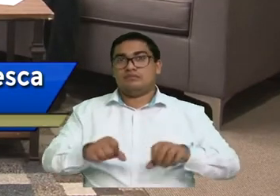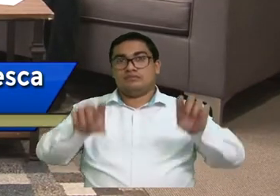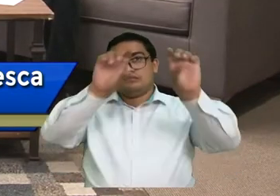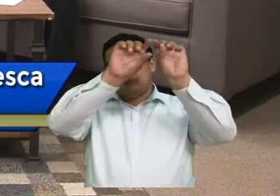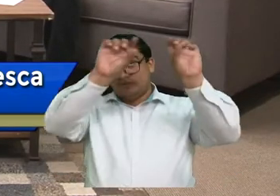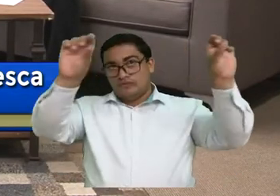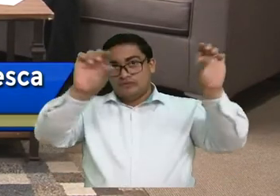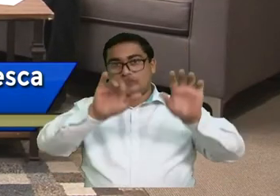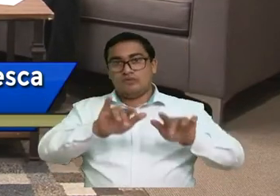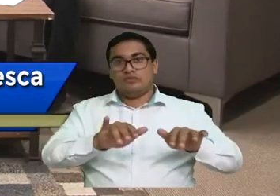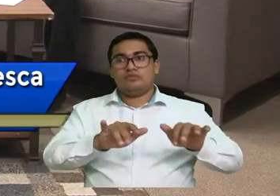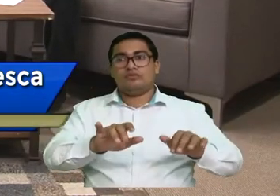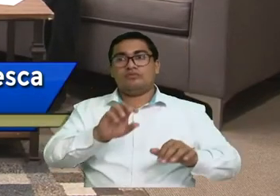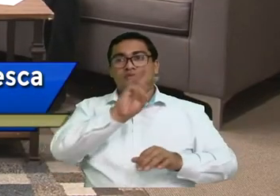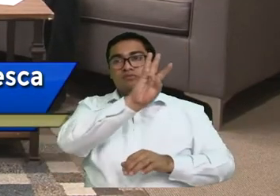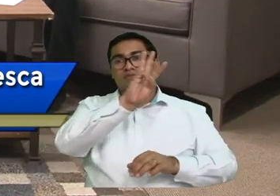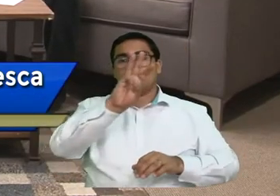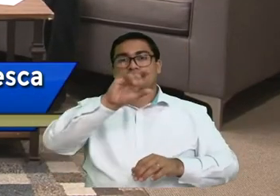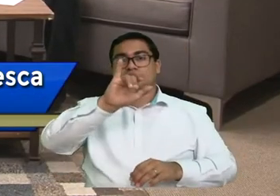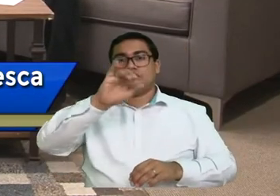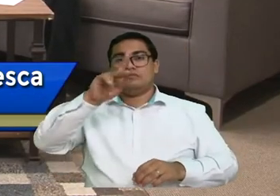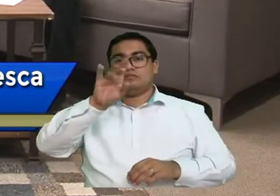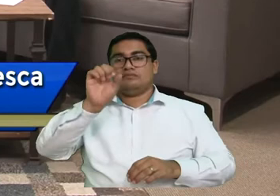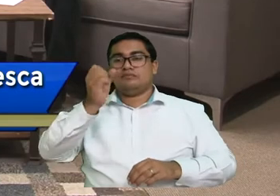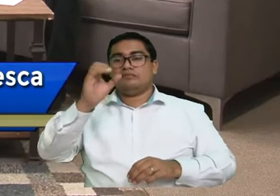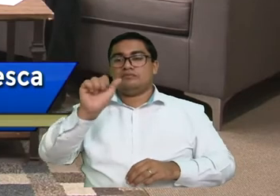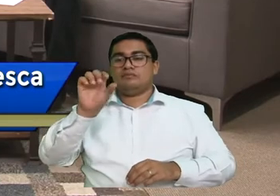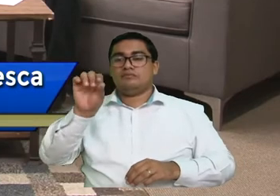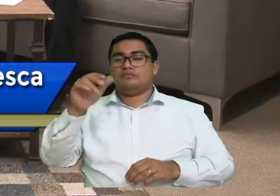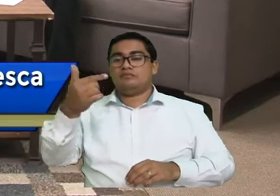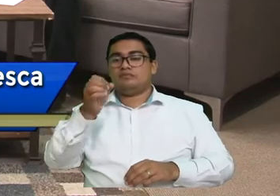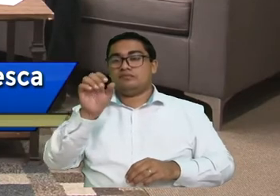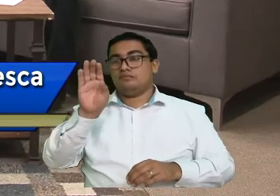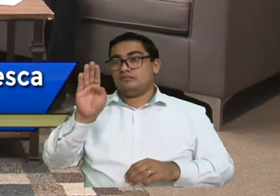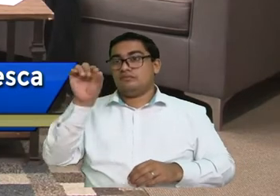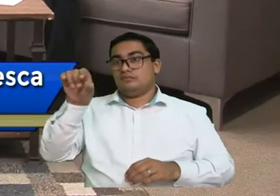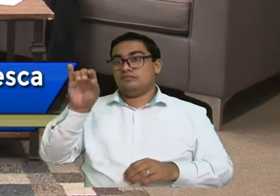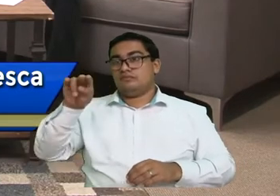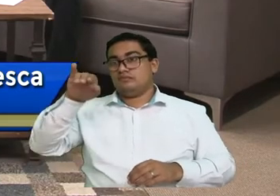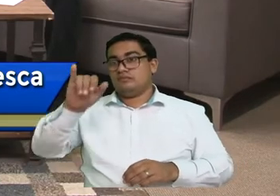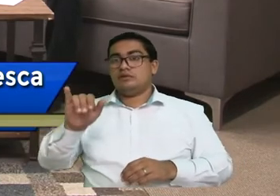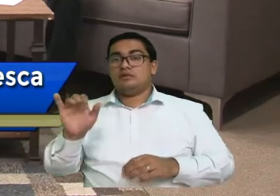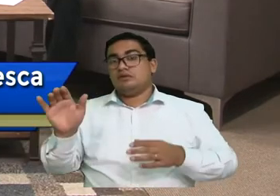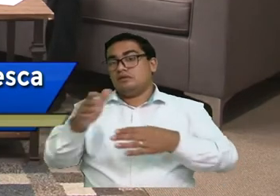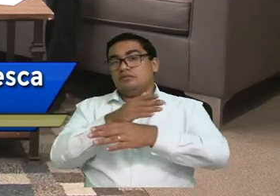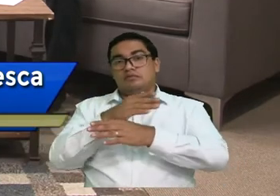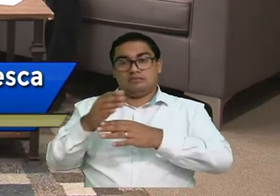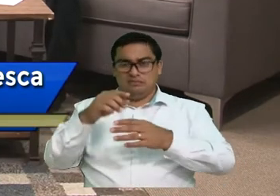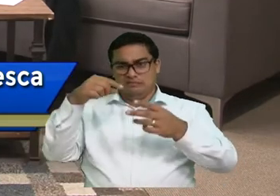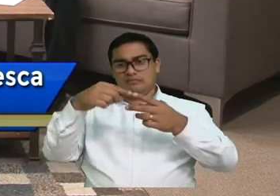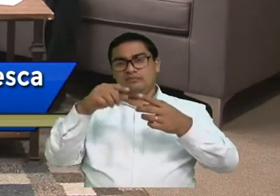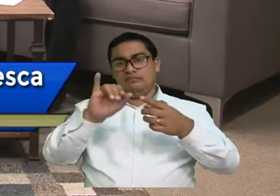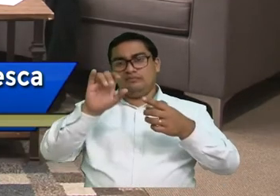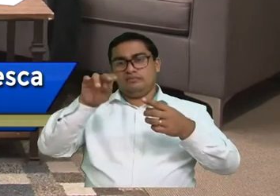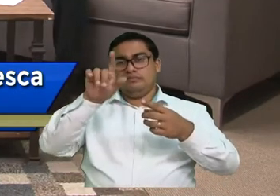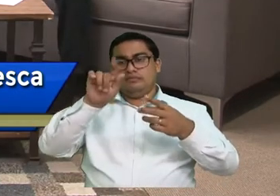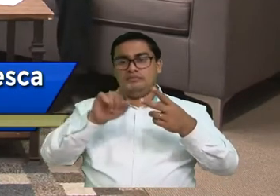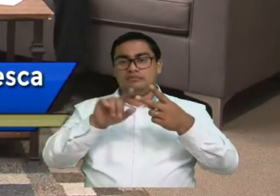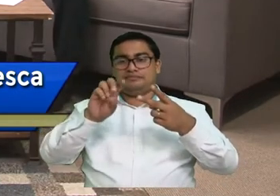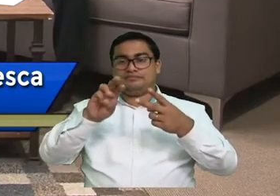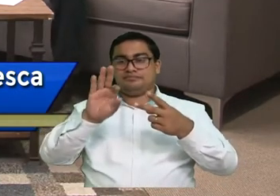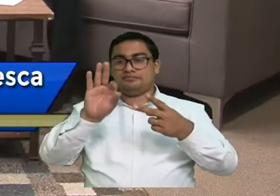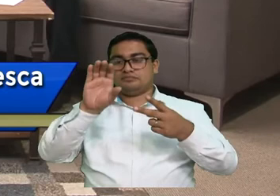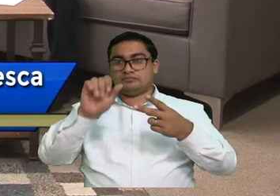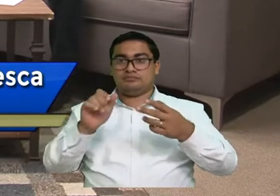www.impesca.gov.ni, ahí entran y ahí están. Y ahí está, o también en el MEFCA, claro, o en el INTA, ¿verdad? Porque como te decía, somos